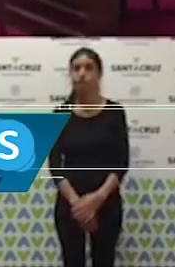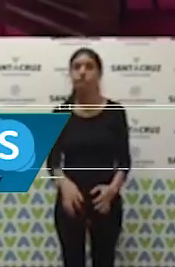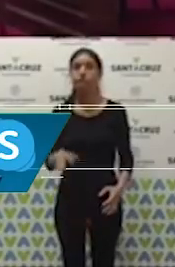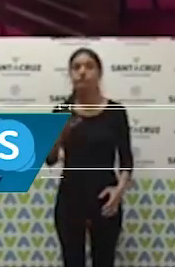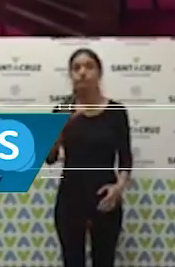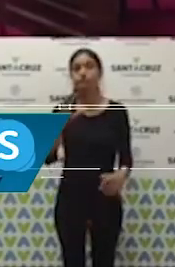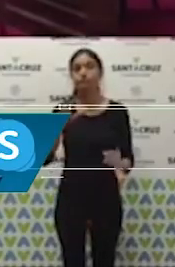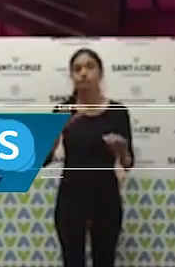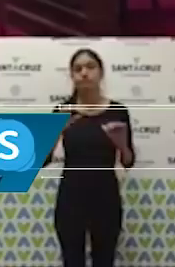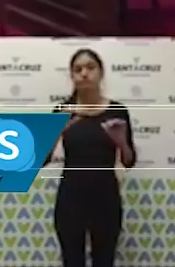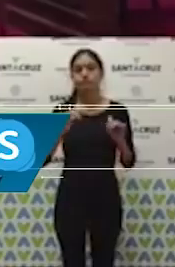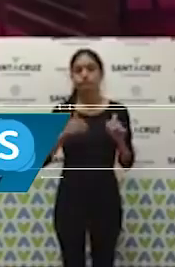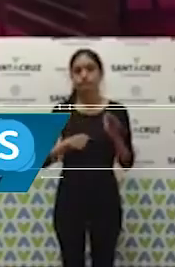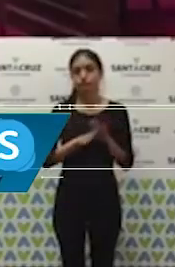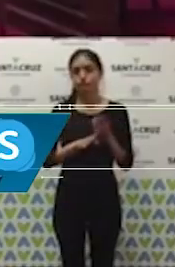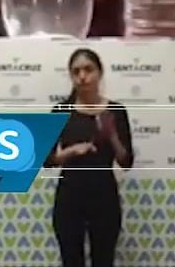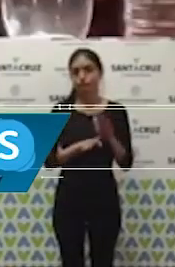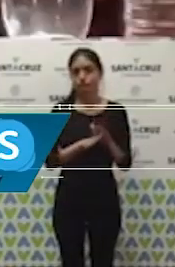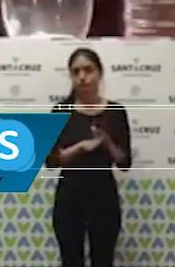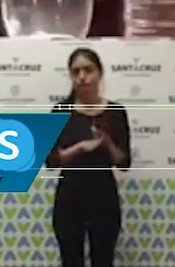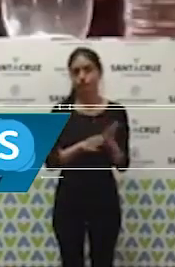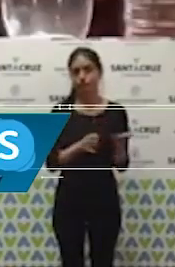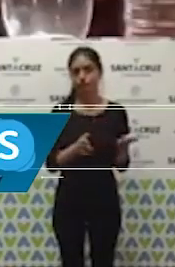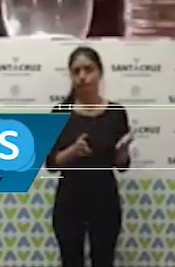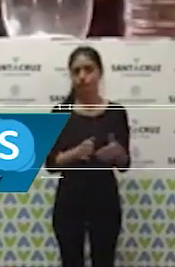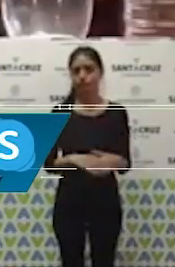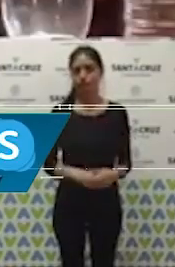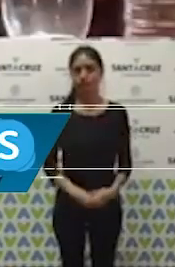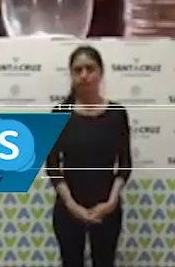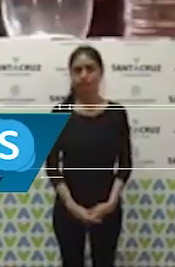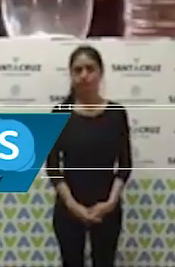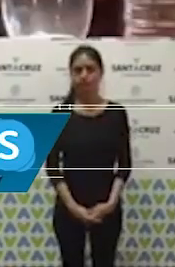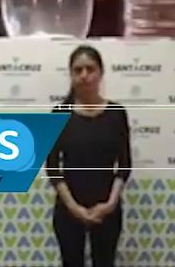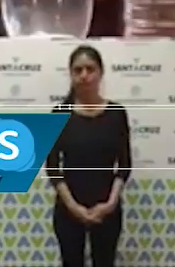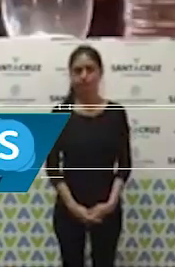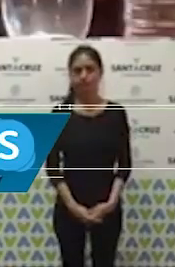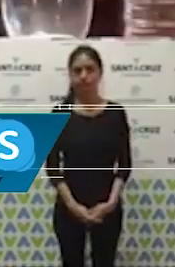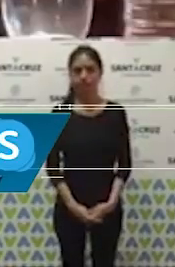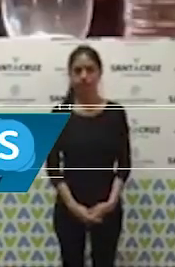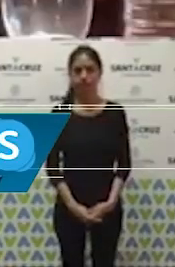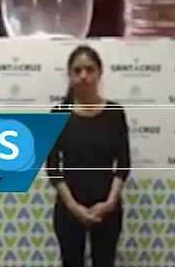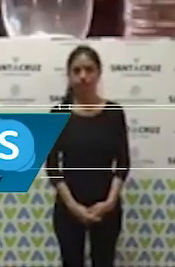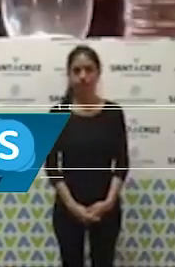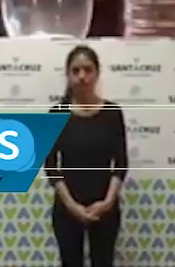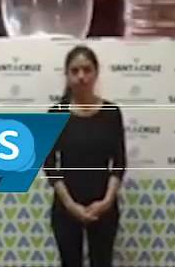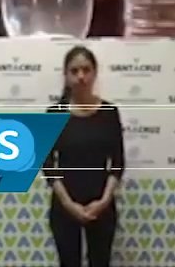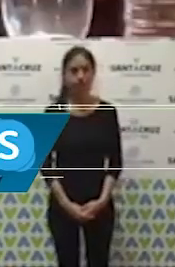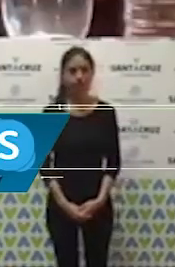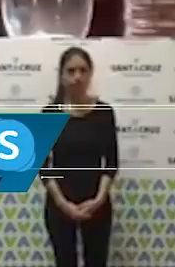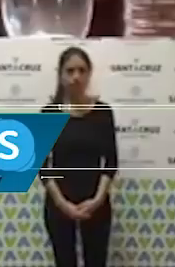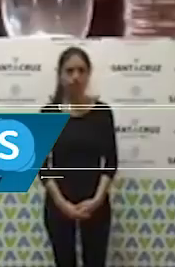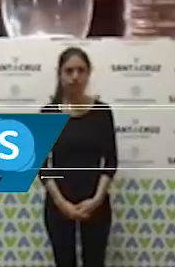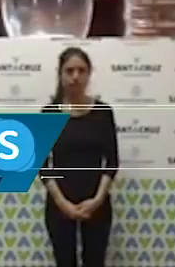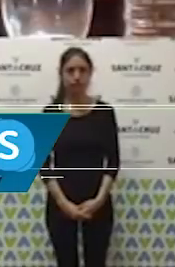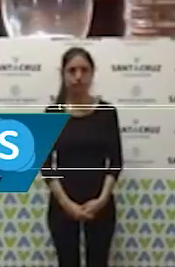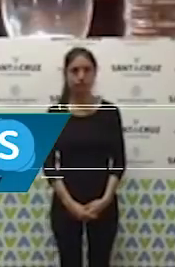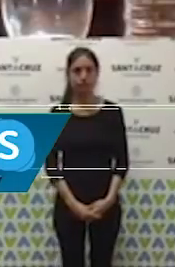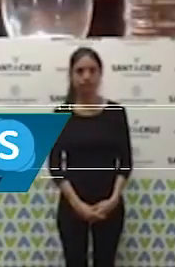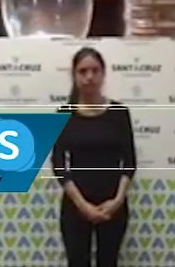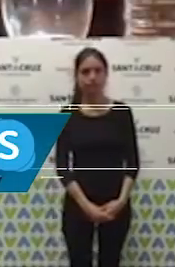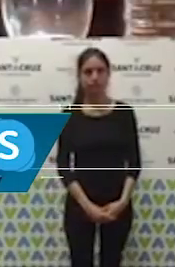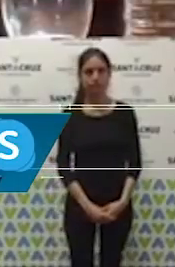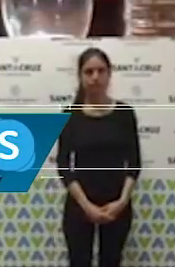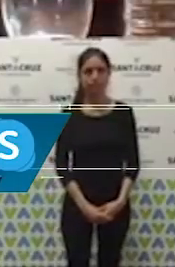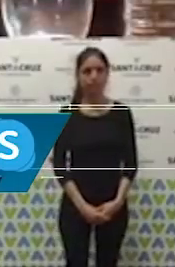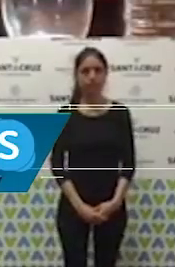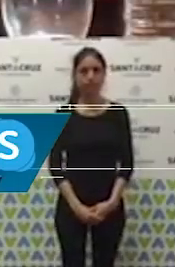que mentía y que no tenía relación ninguna con ella. Por lo tanto, la moción de censura se planeó, se gestionó, primero